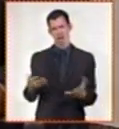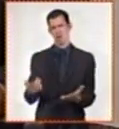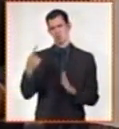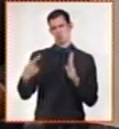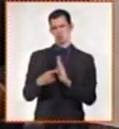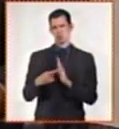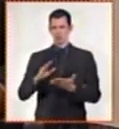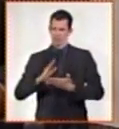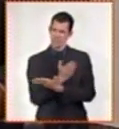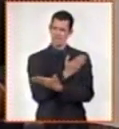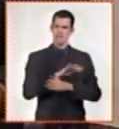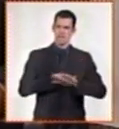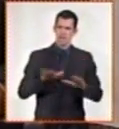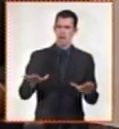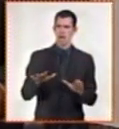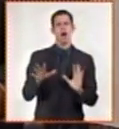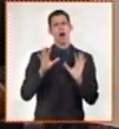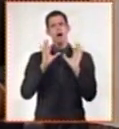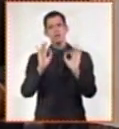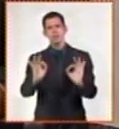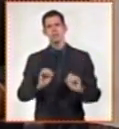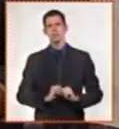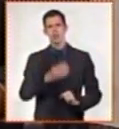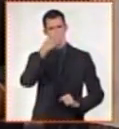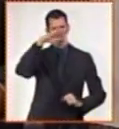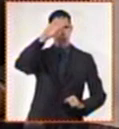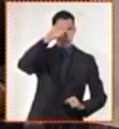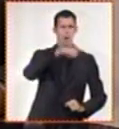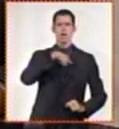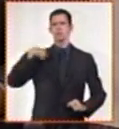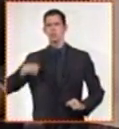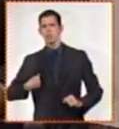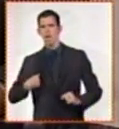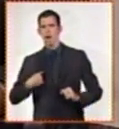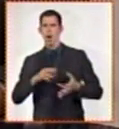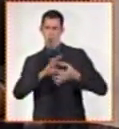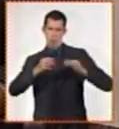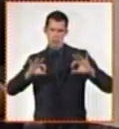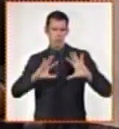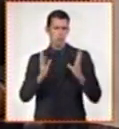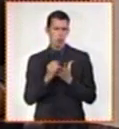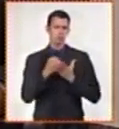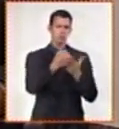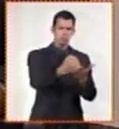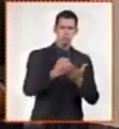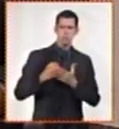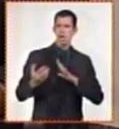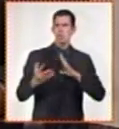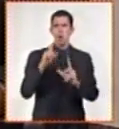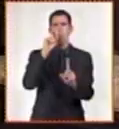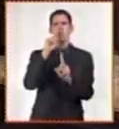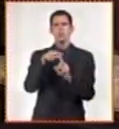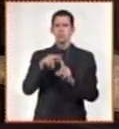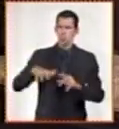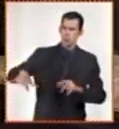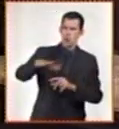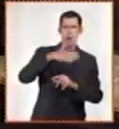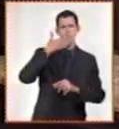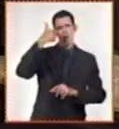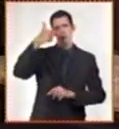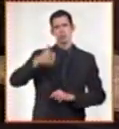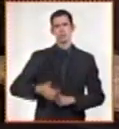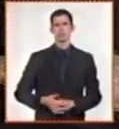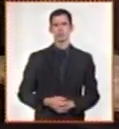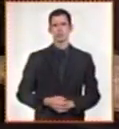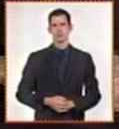se coordinan estrechamente en escenarios multilaterales en defensa de la equidad y justicia internacional. Una